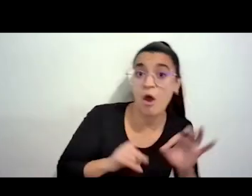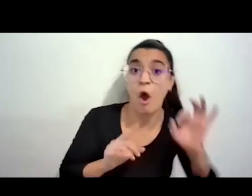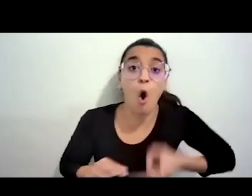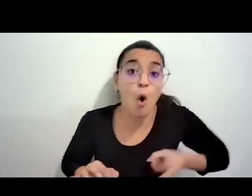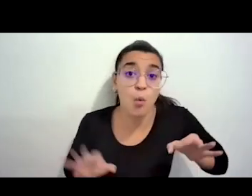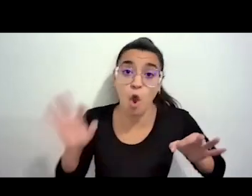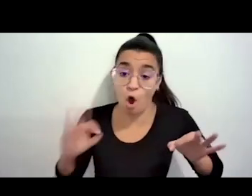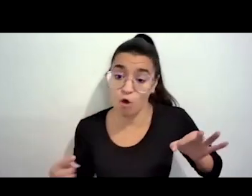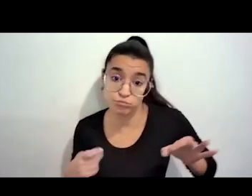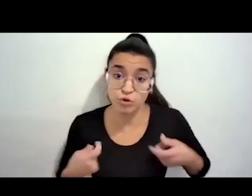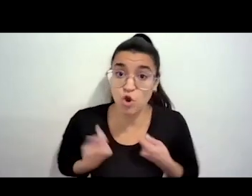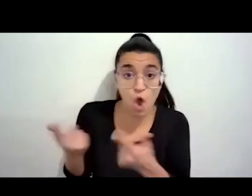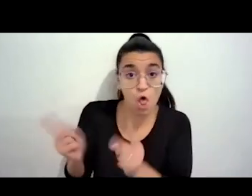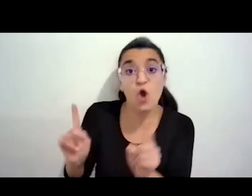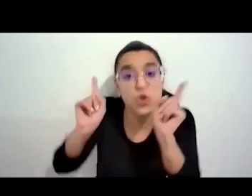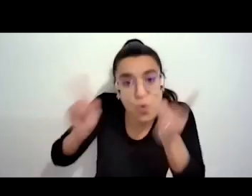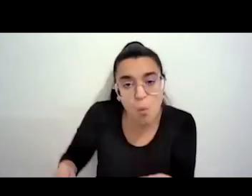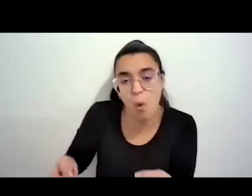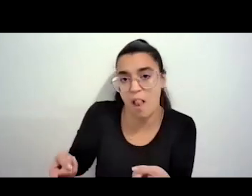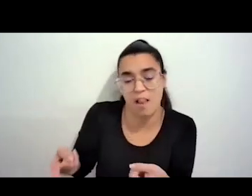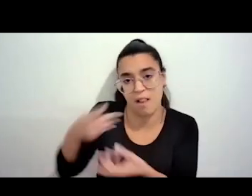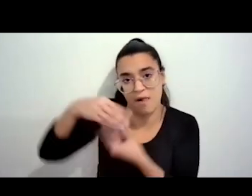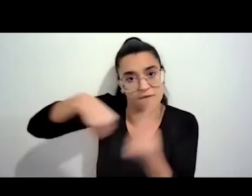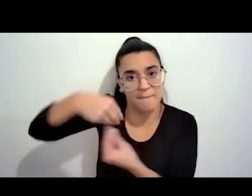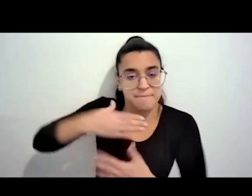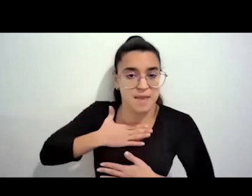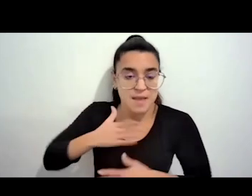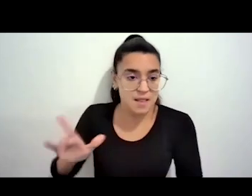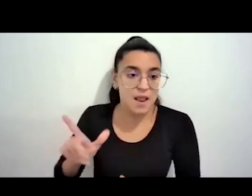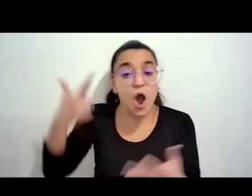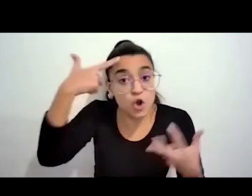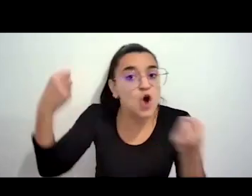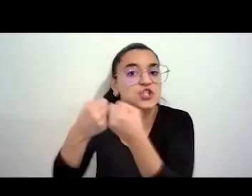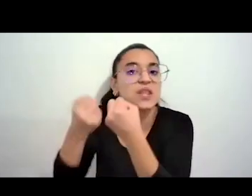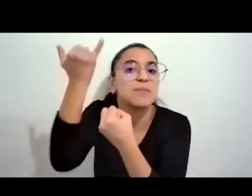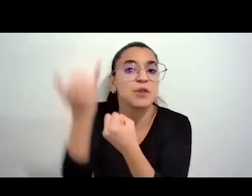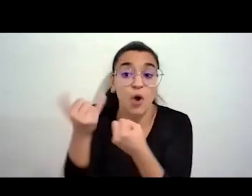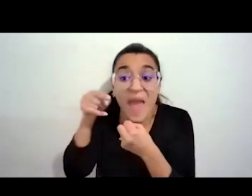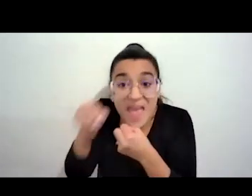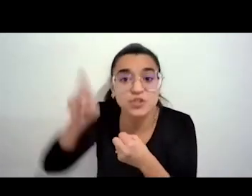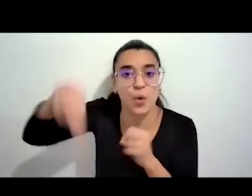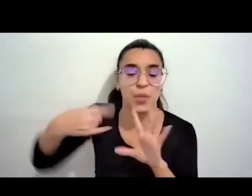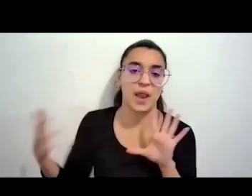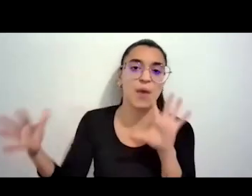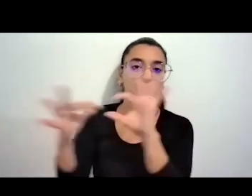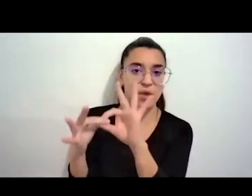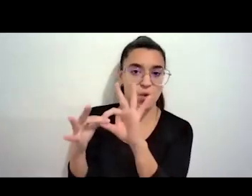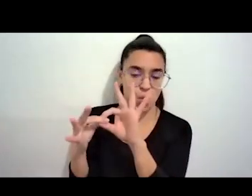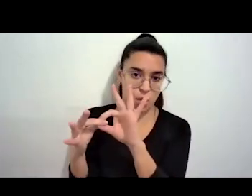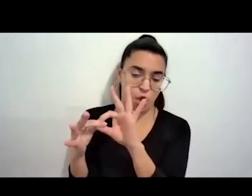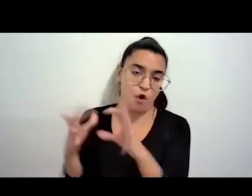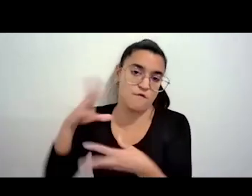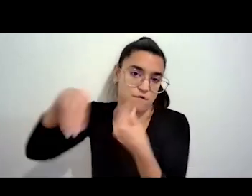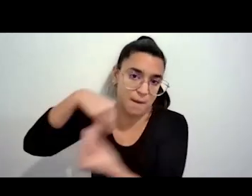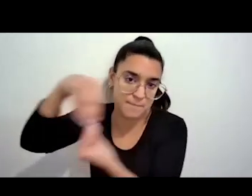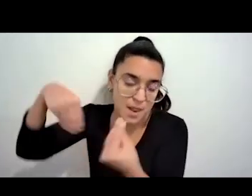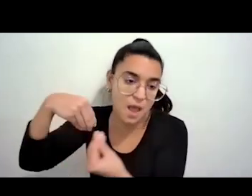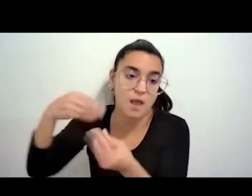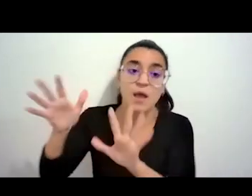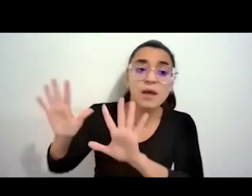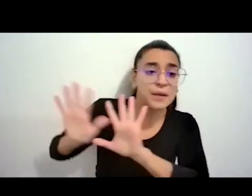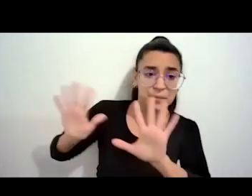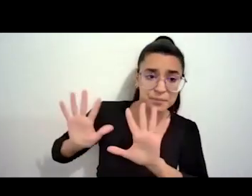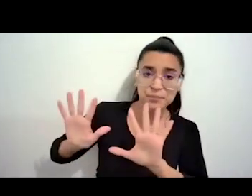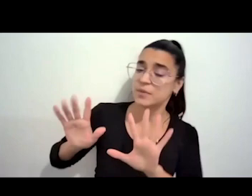¿Sí? Como ven, el consentimiento forma el vínculo jurídico filiatorio con independencia de